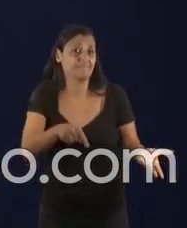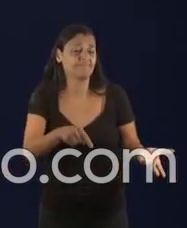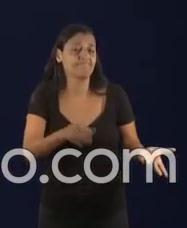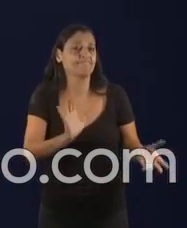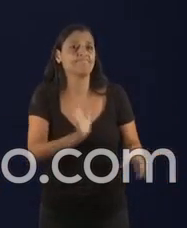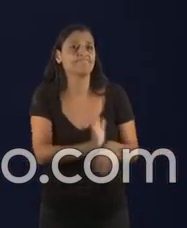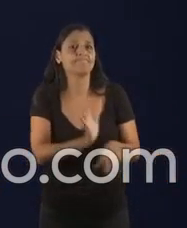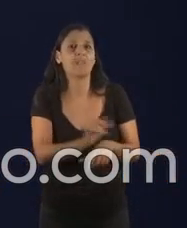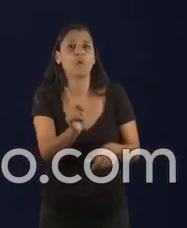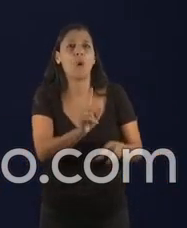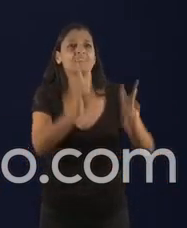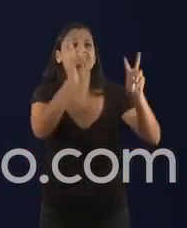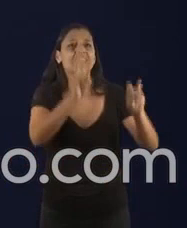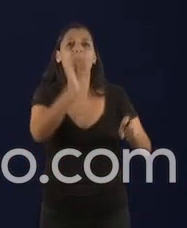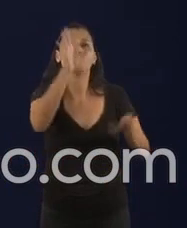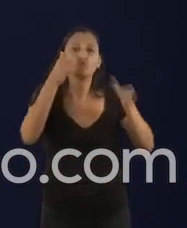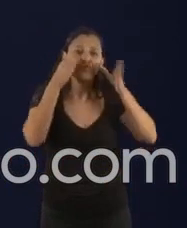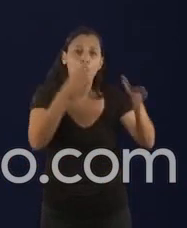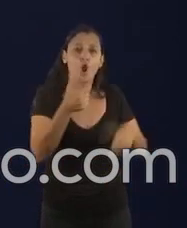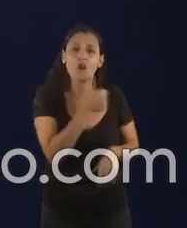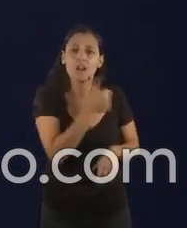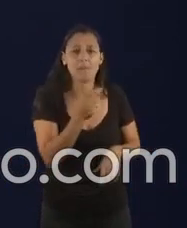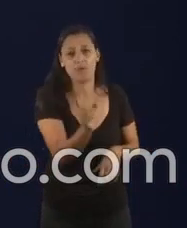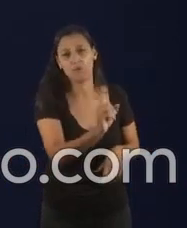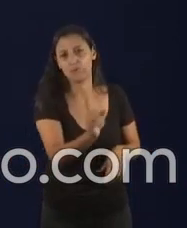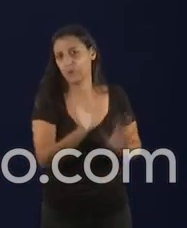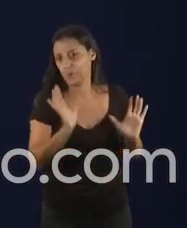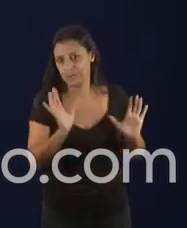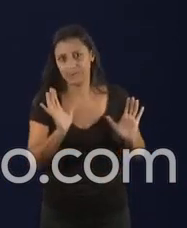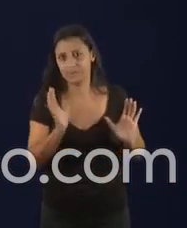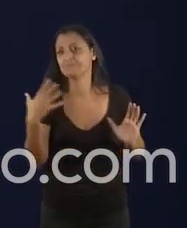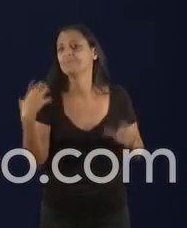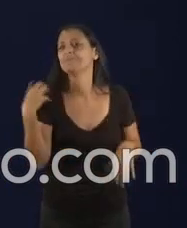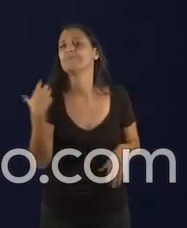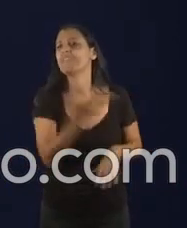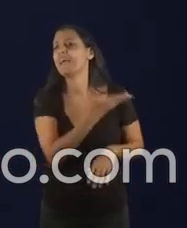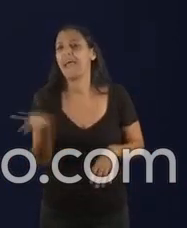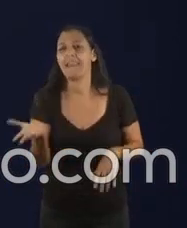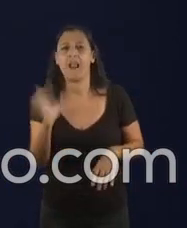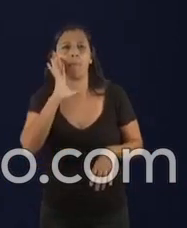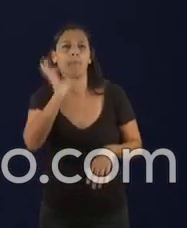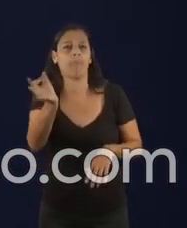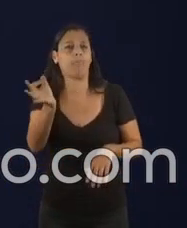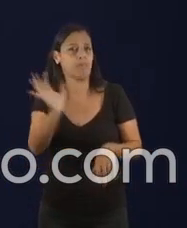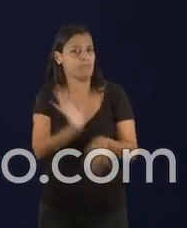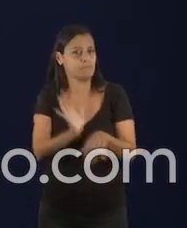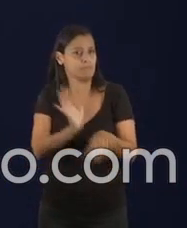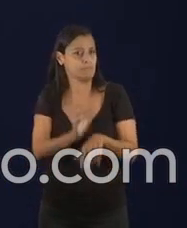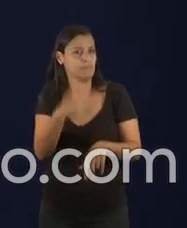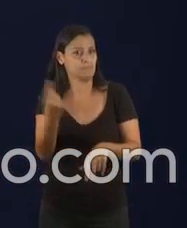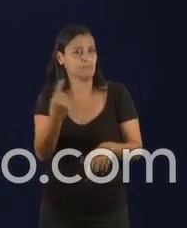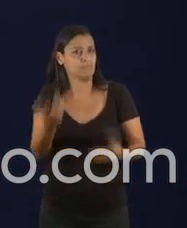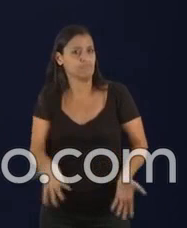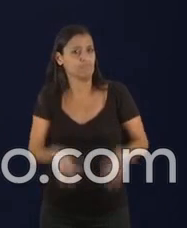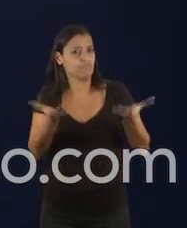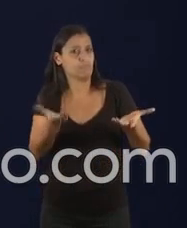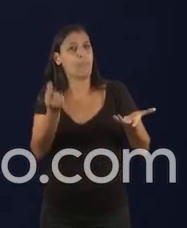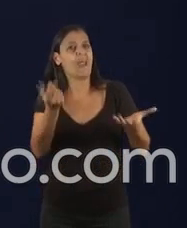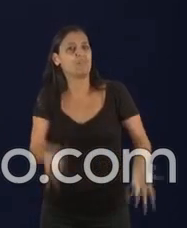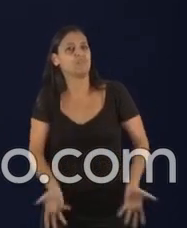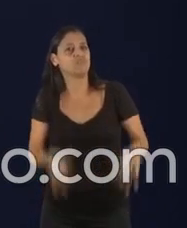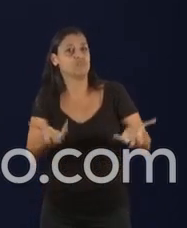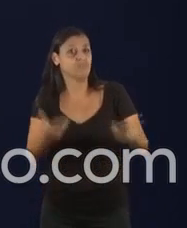a los medicamentos digamos me parece que es un poco eh en general lo que pasa con eh el aumento de